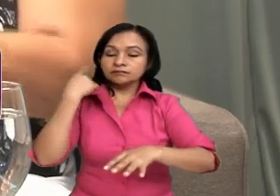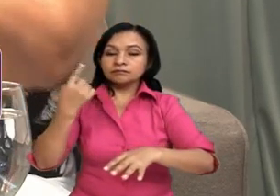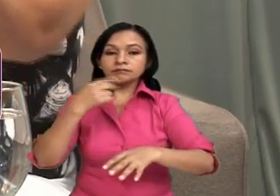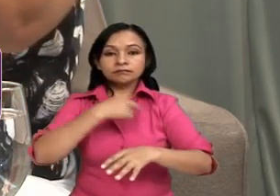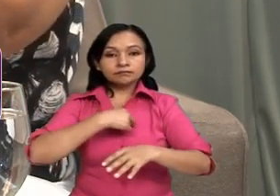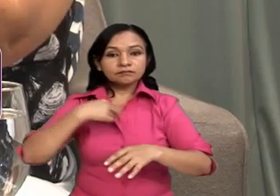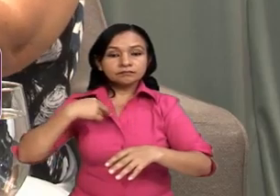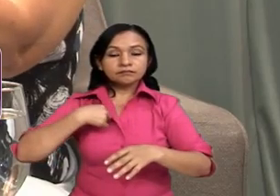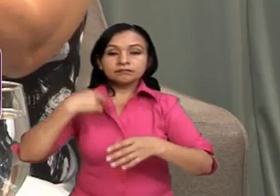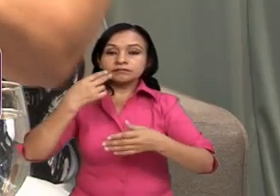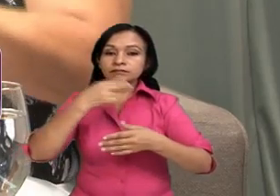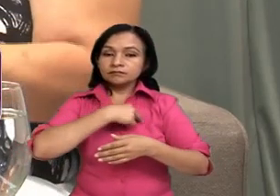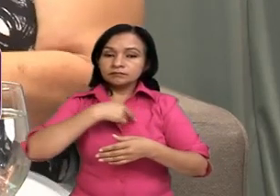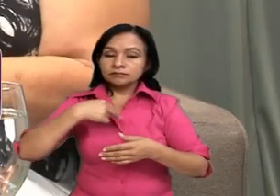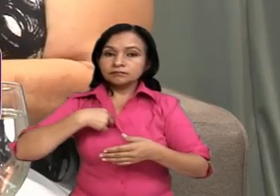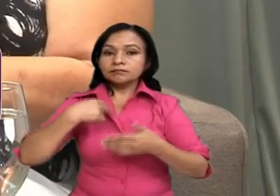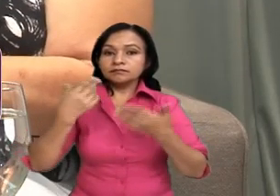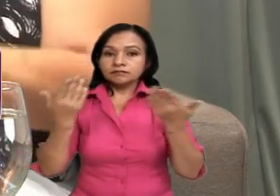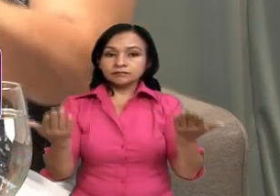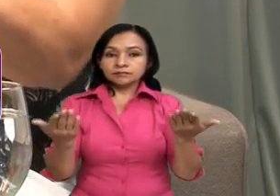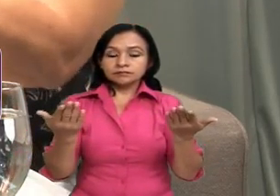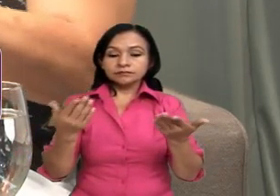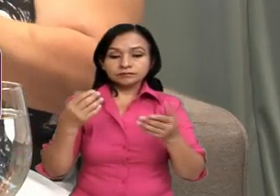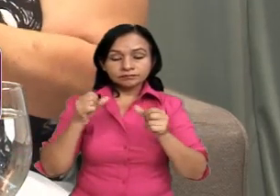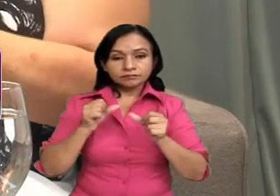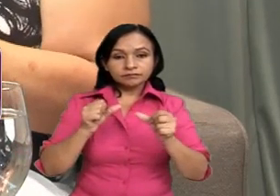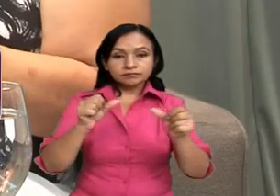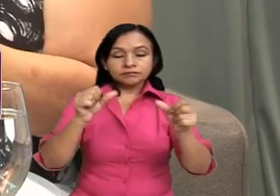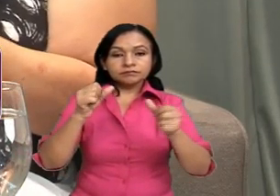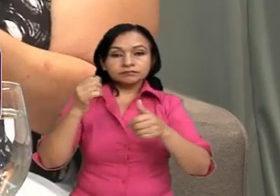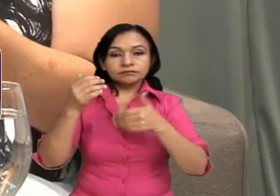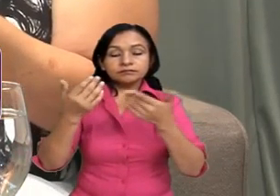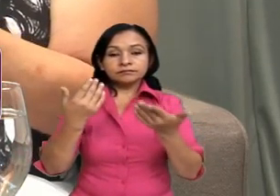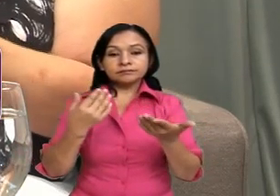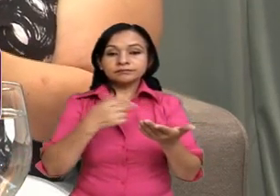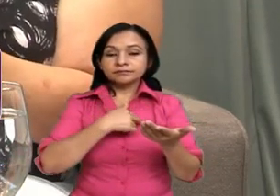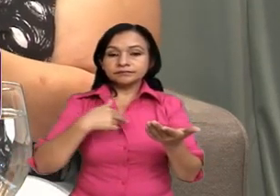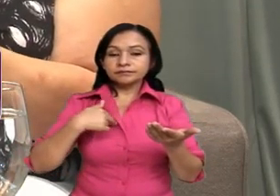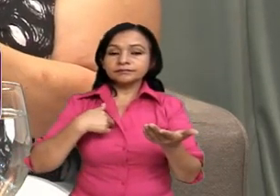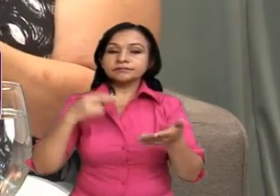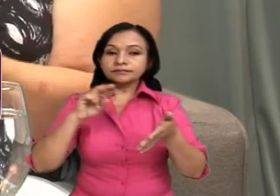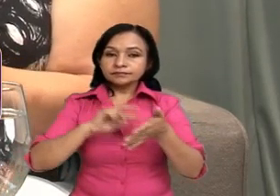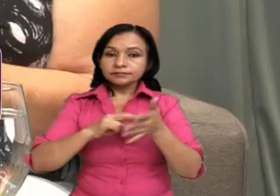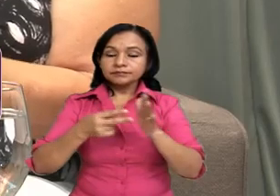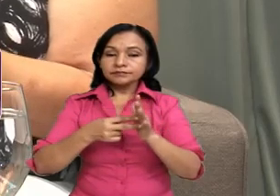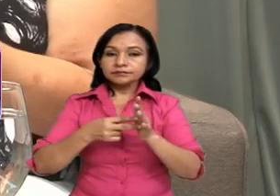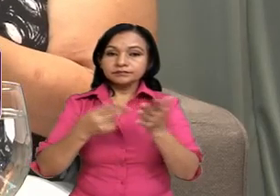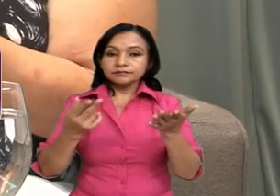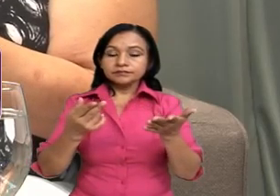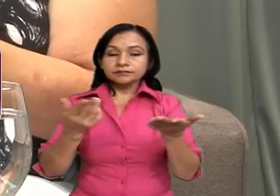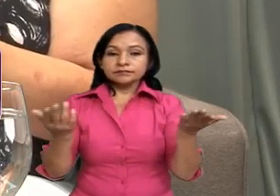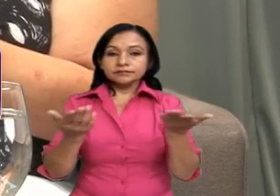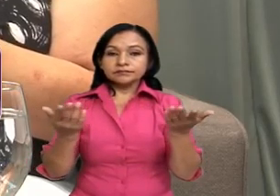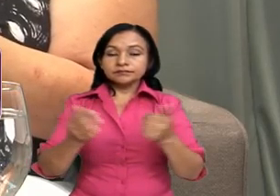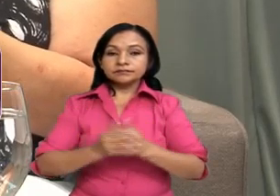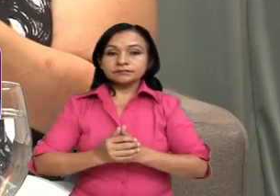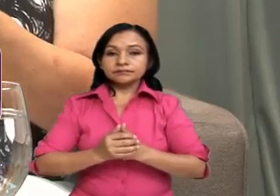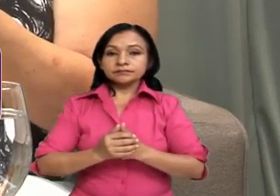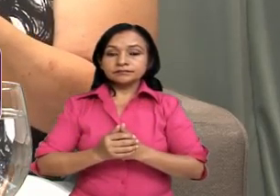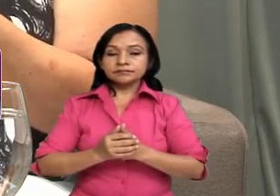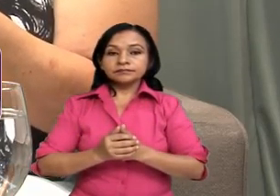estás construyendo ya, avanzando en el proceso de construcción. Eso te llamo